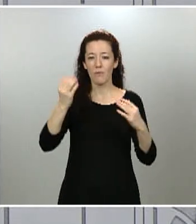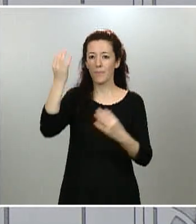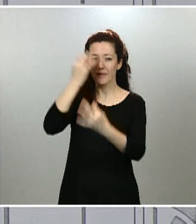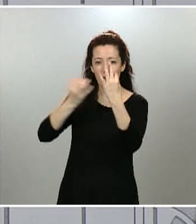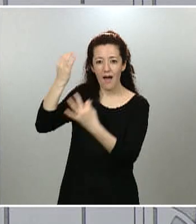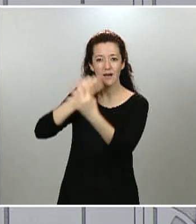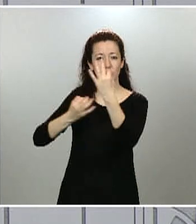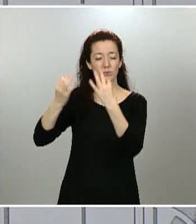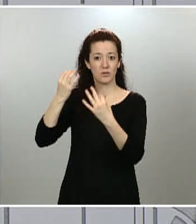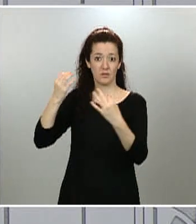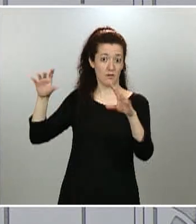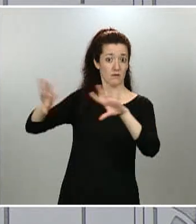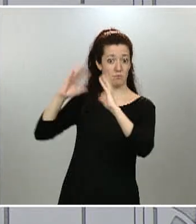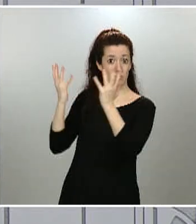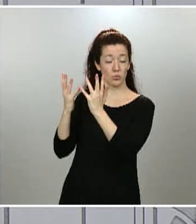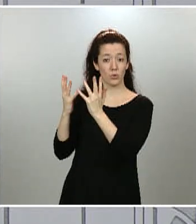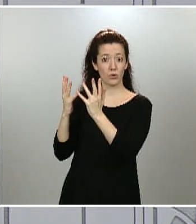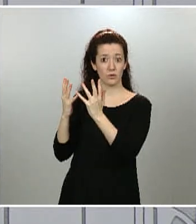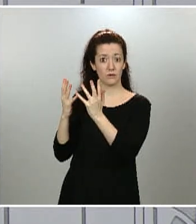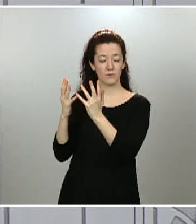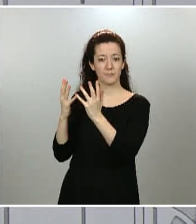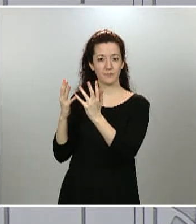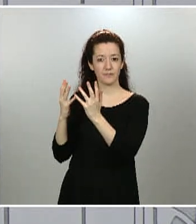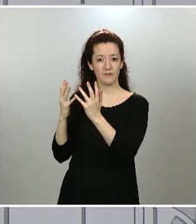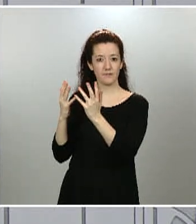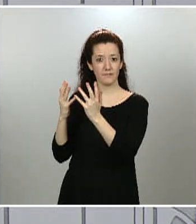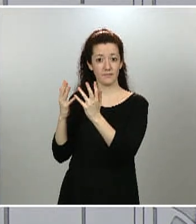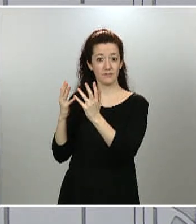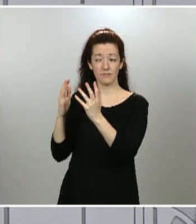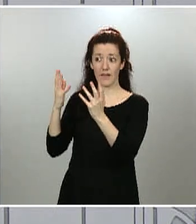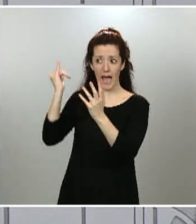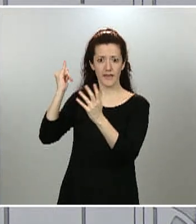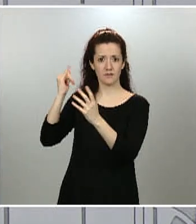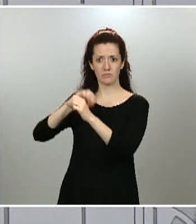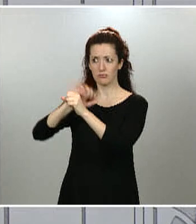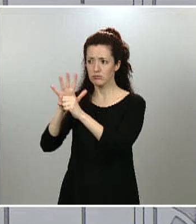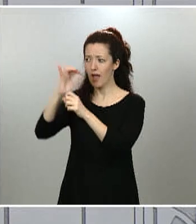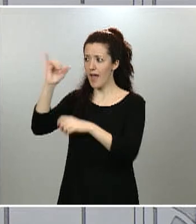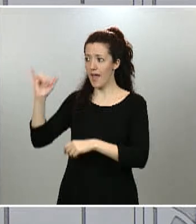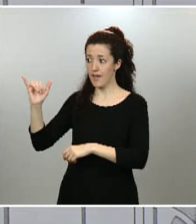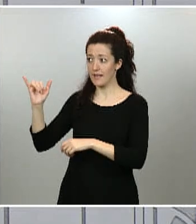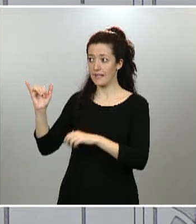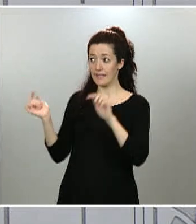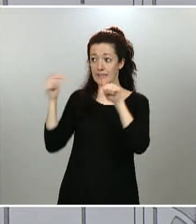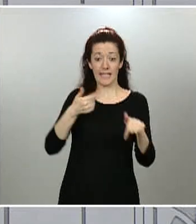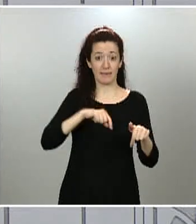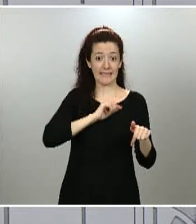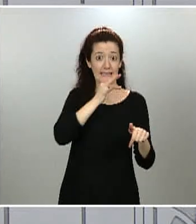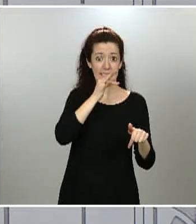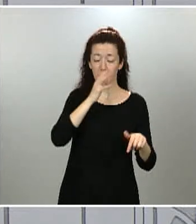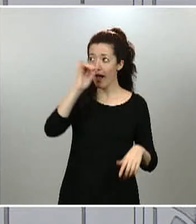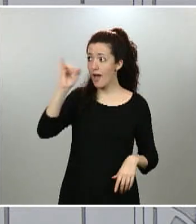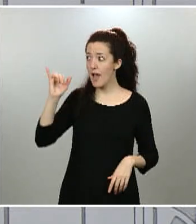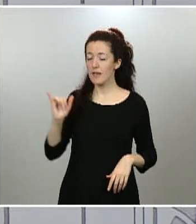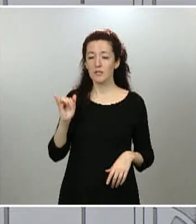en el mundo, antes incluso de que a nosotros nos llegara. Por lo tanto, yo creo que tenemos que ser prudentes.